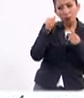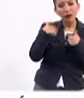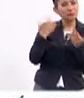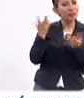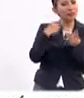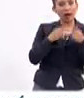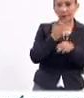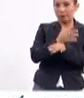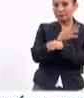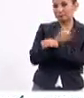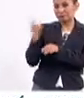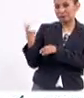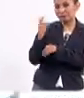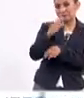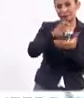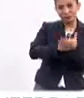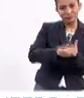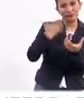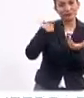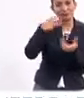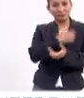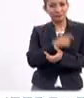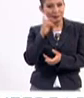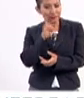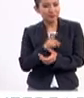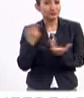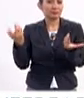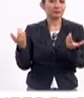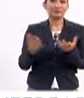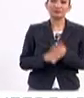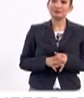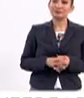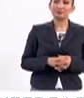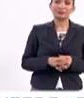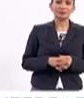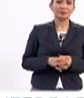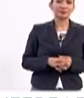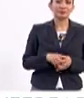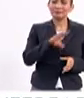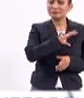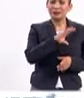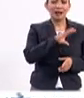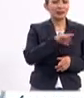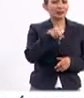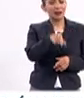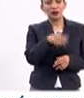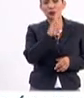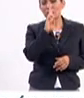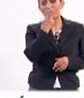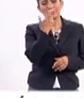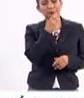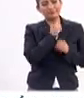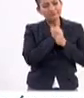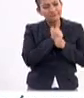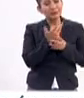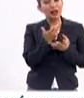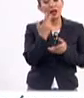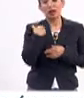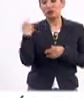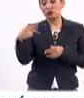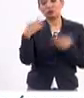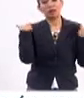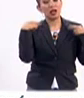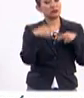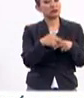Bueno, venían acompañadas de los esposos, de las hijas, el cariño que le tienen a la universidad, a sus